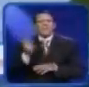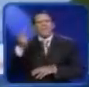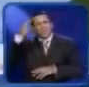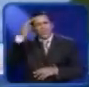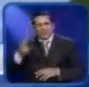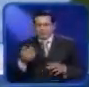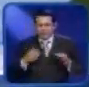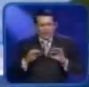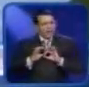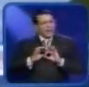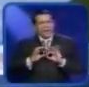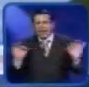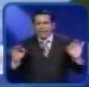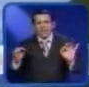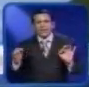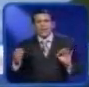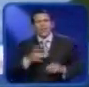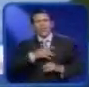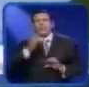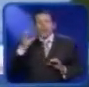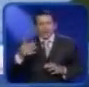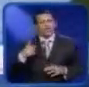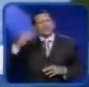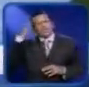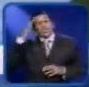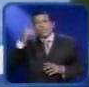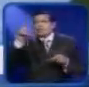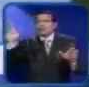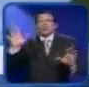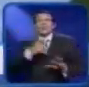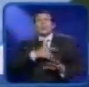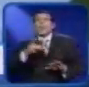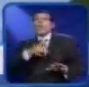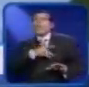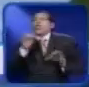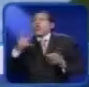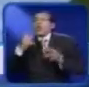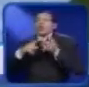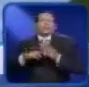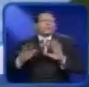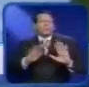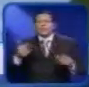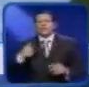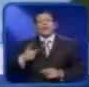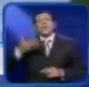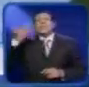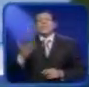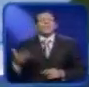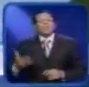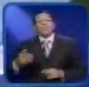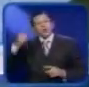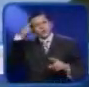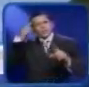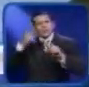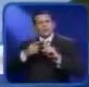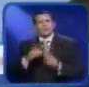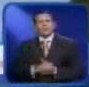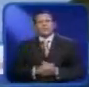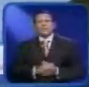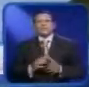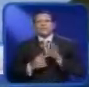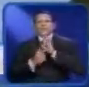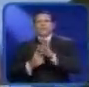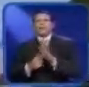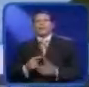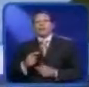respetando ese dolor. Lo único que yo considero importante es la posibilidad